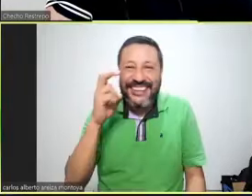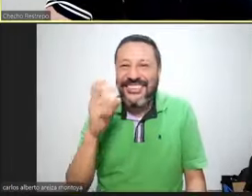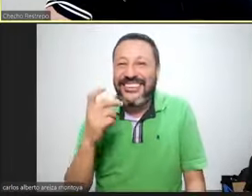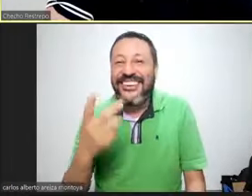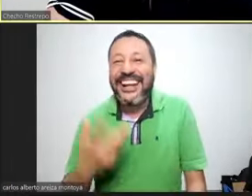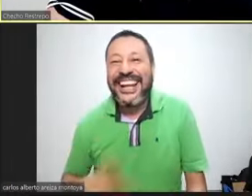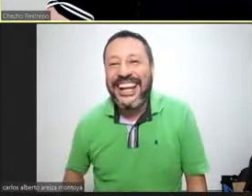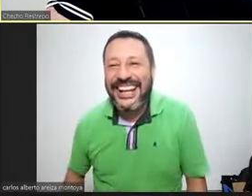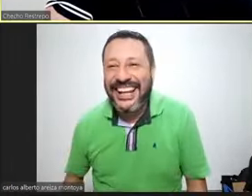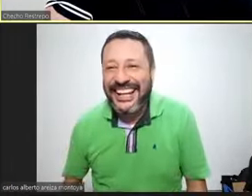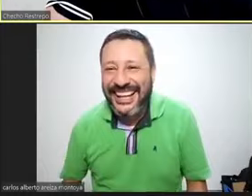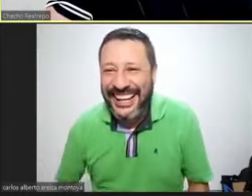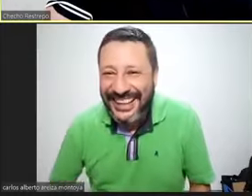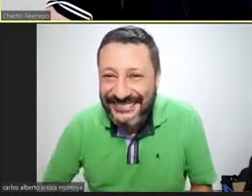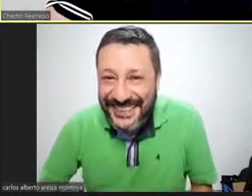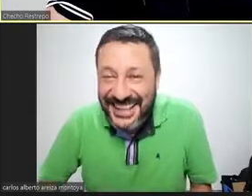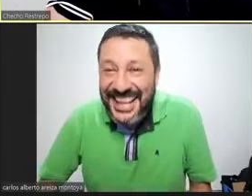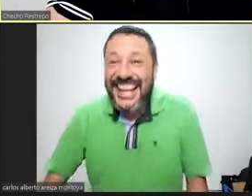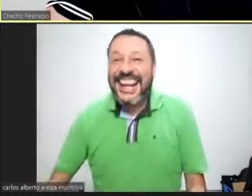nada.